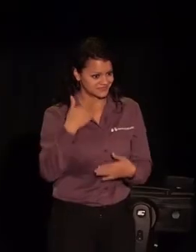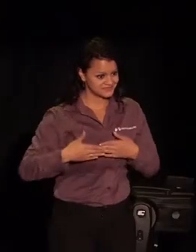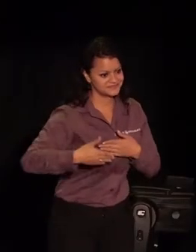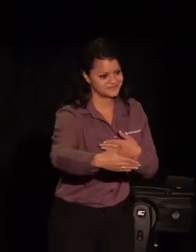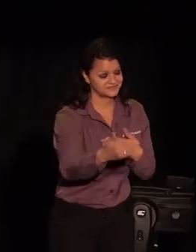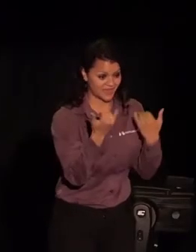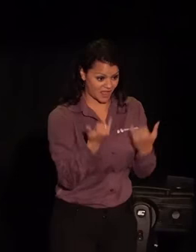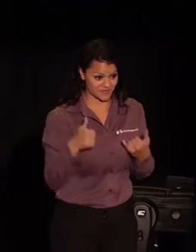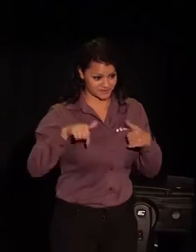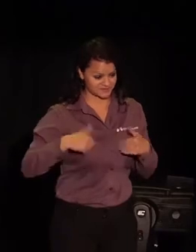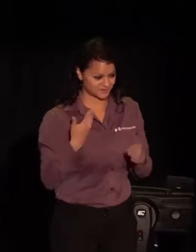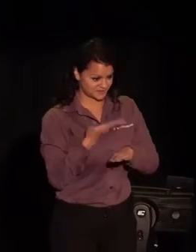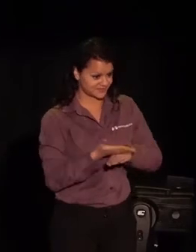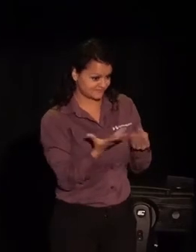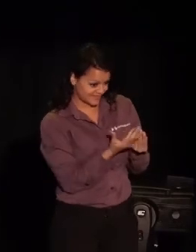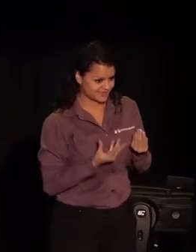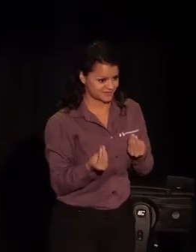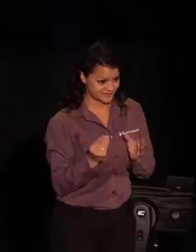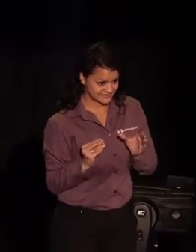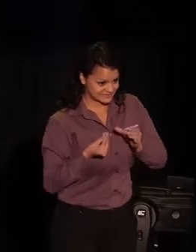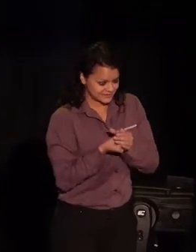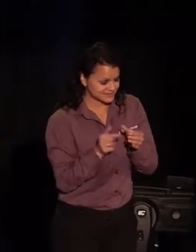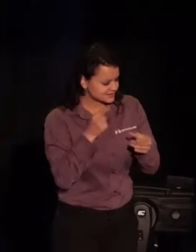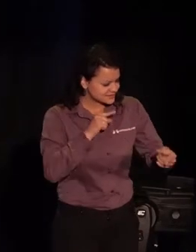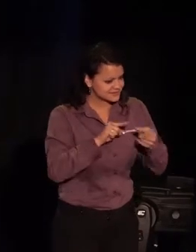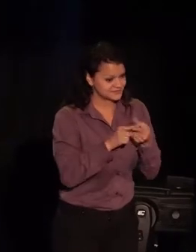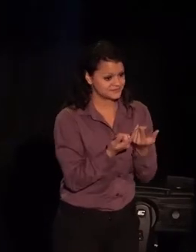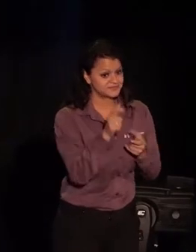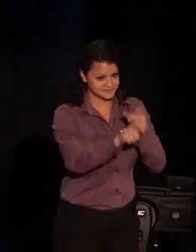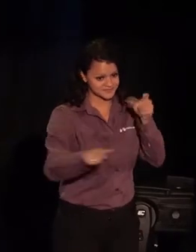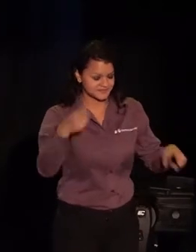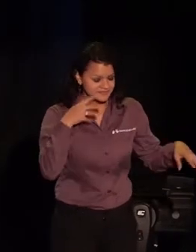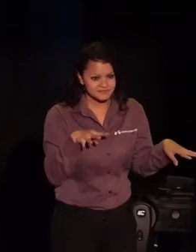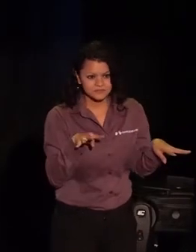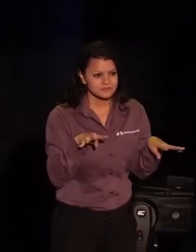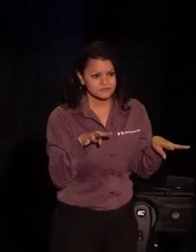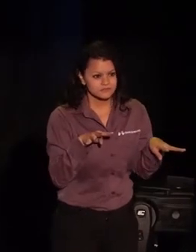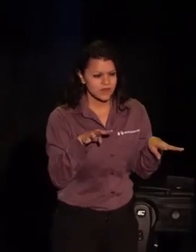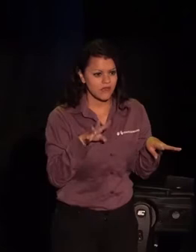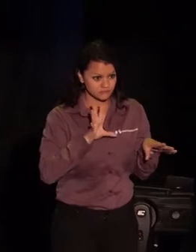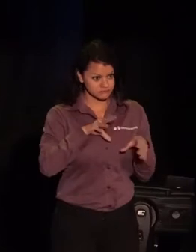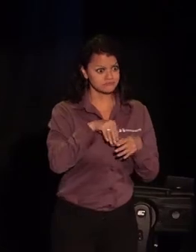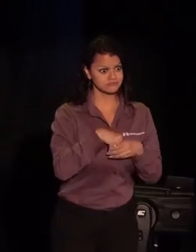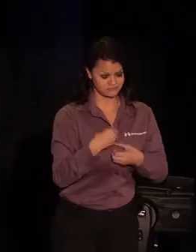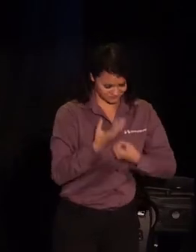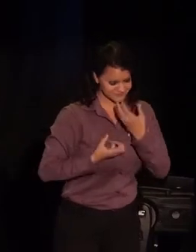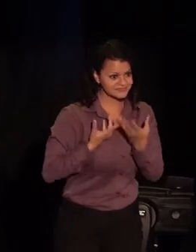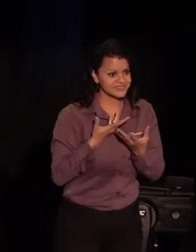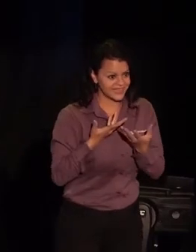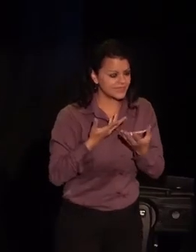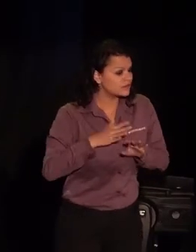esta categoría lo que queríamos era que esos espectadores se convirtieran en creadores, que no